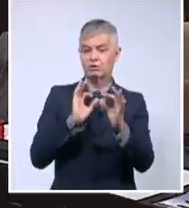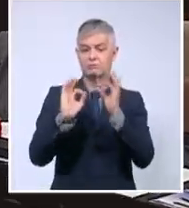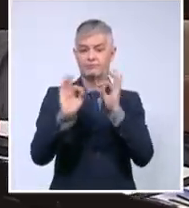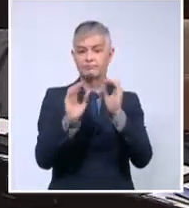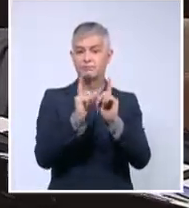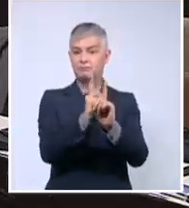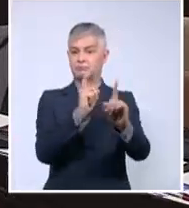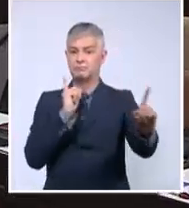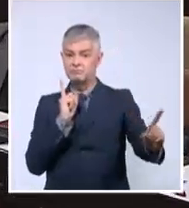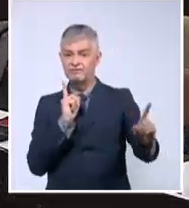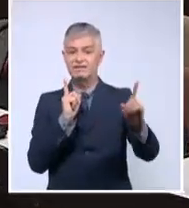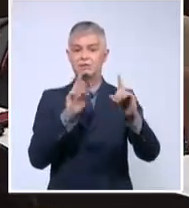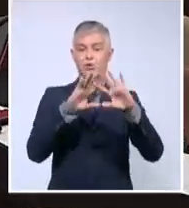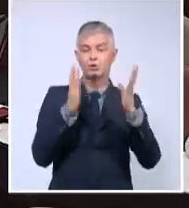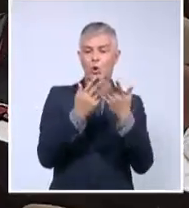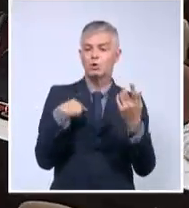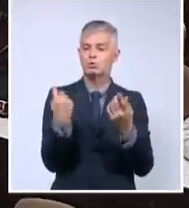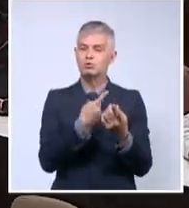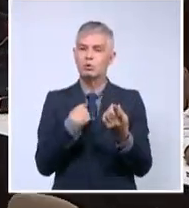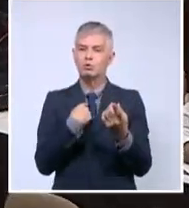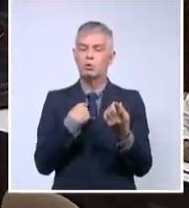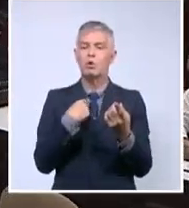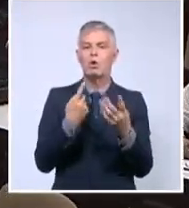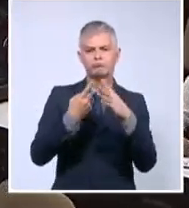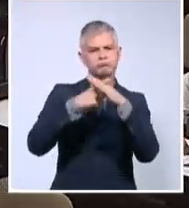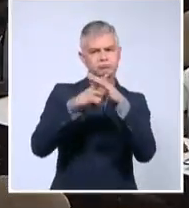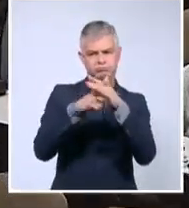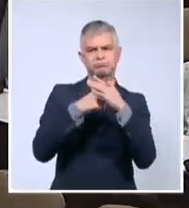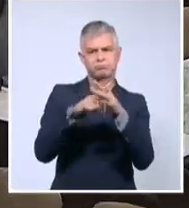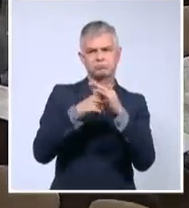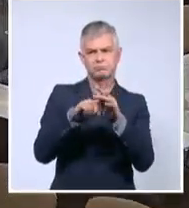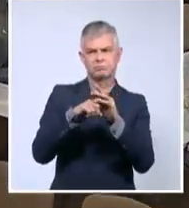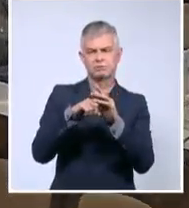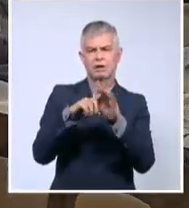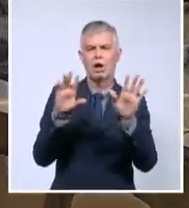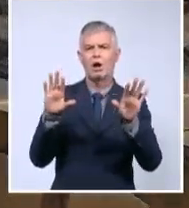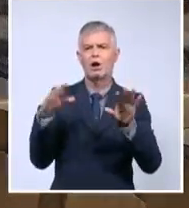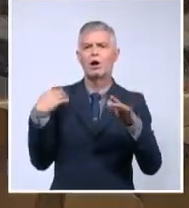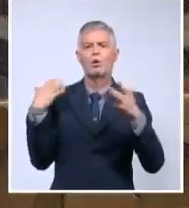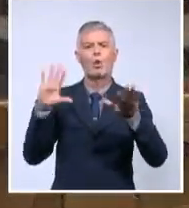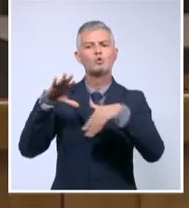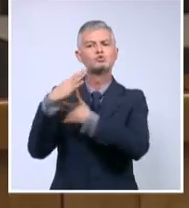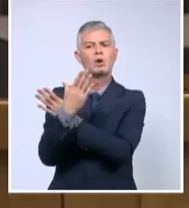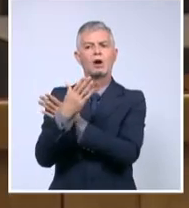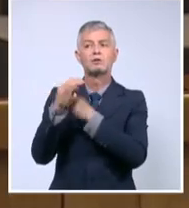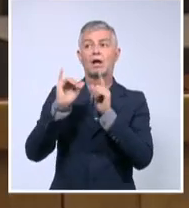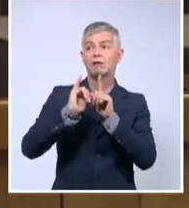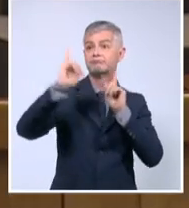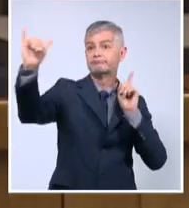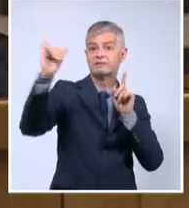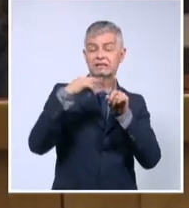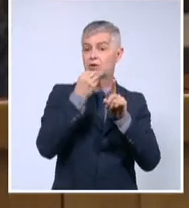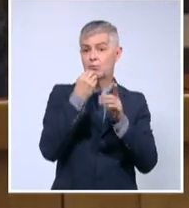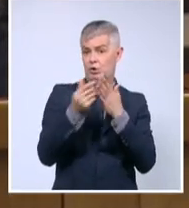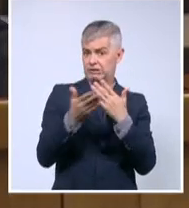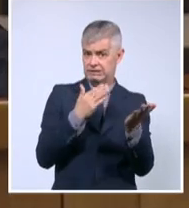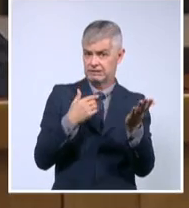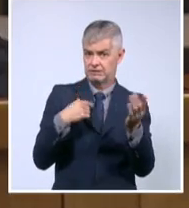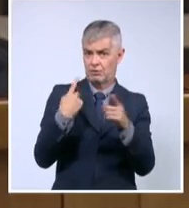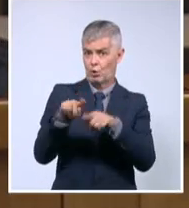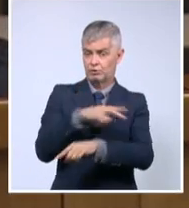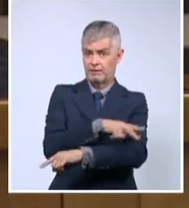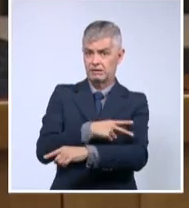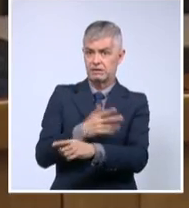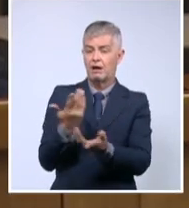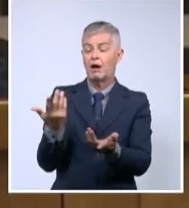físico, promovimos la realización de trámites consulares a distancia. A pesar de la necesaria cancelación de los vuelos